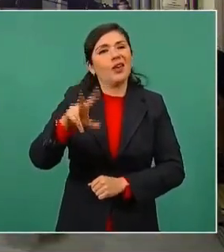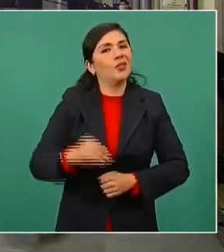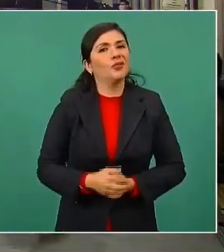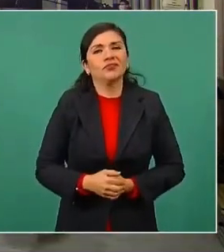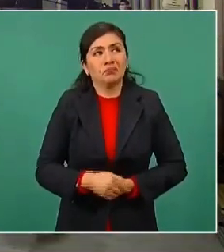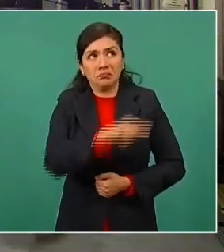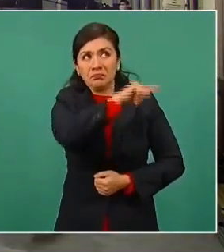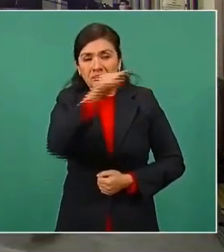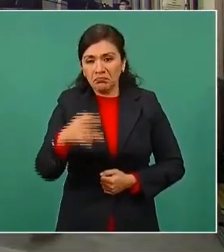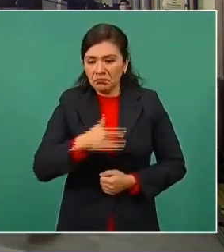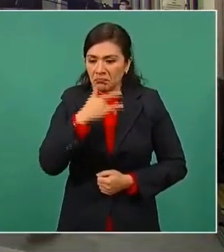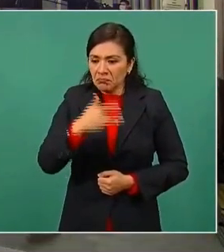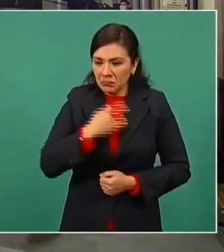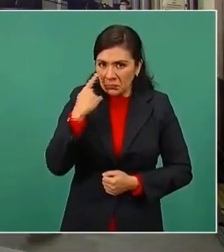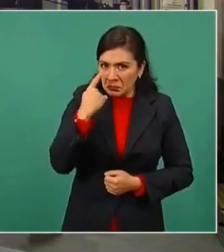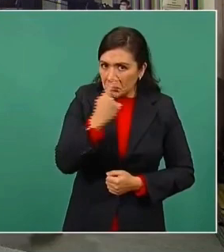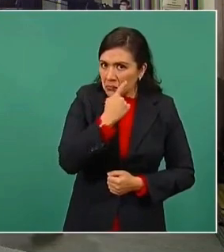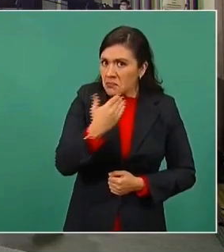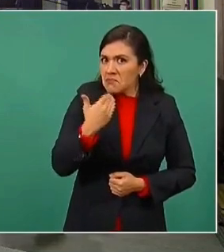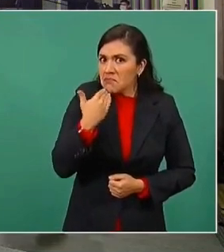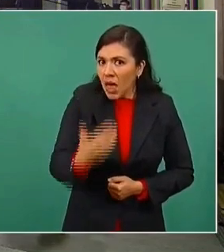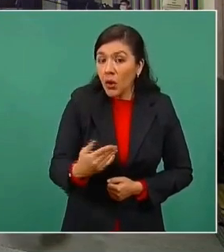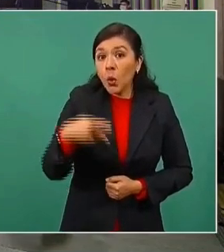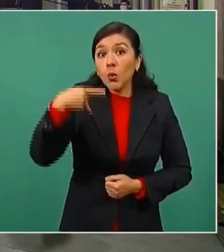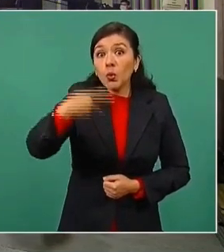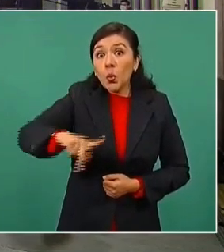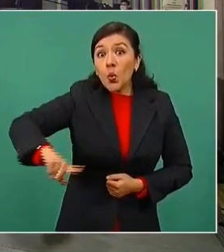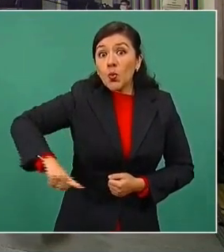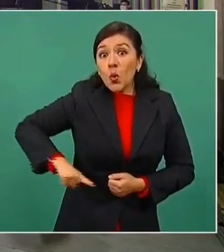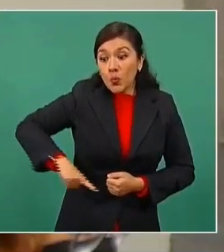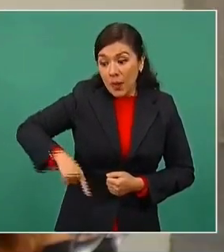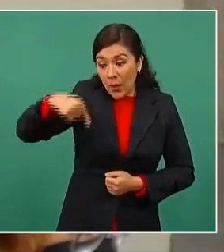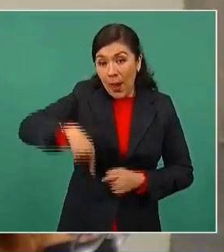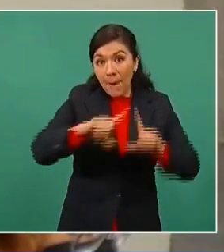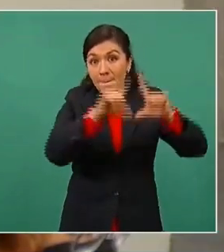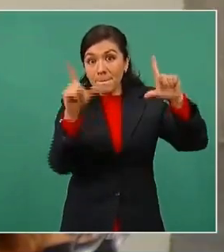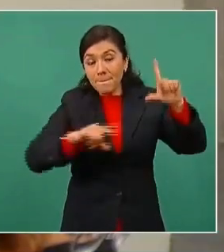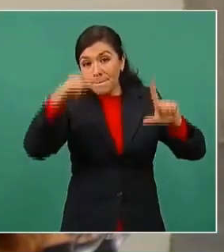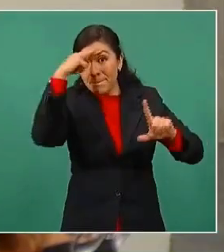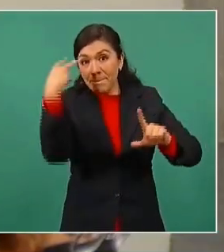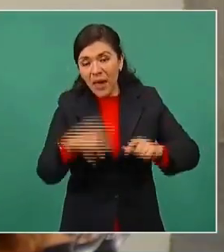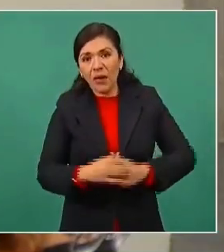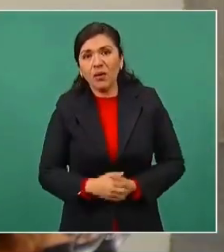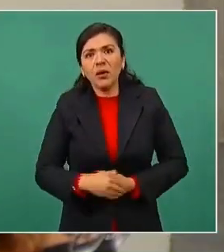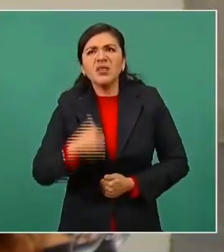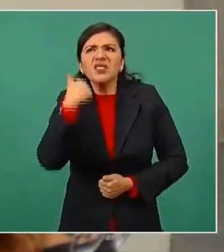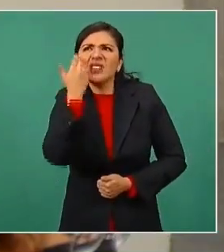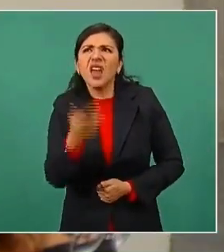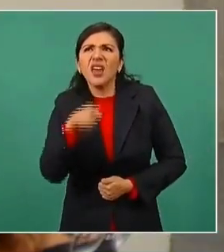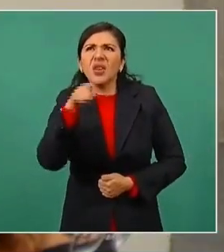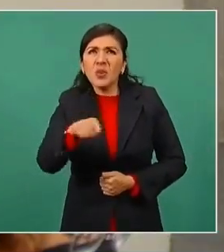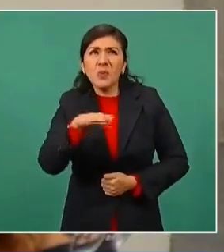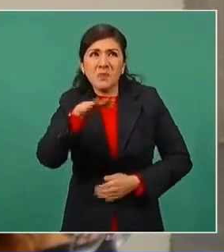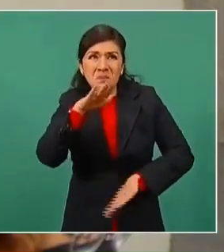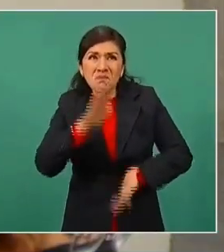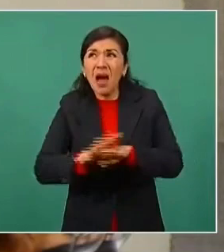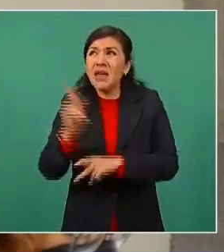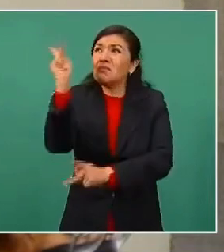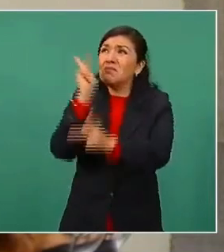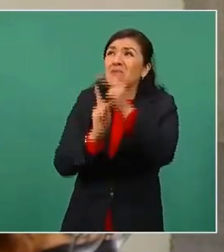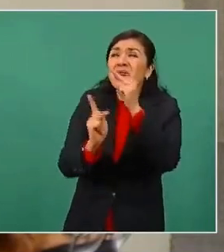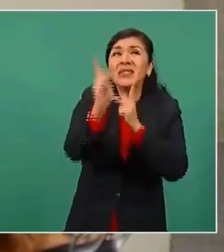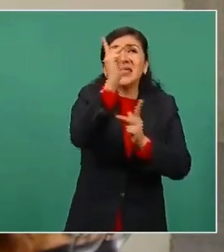buenos ojos el compromiso de su gobierno al no endeudar al país con organismos